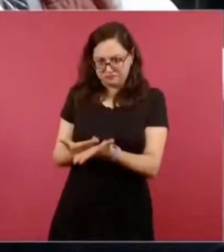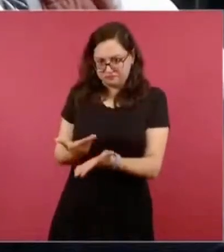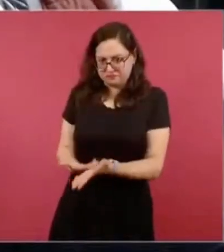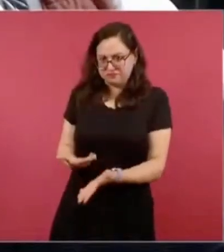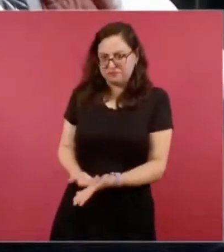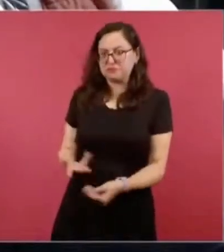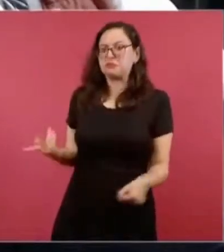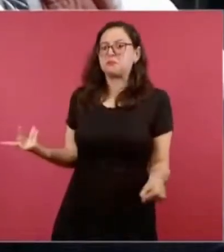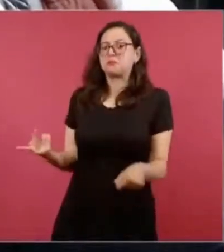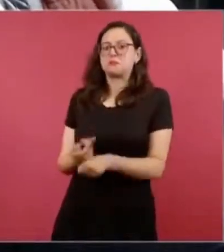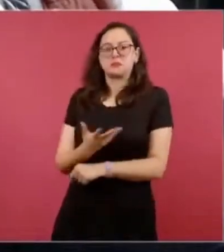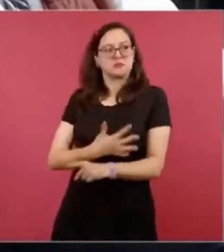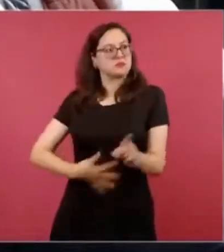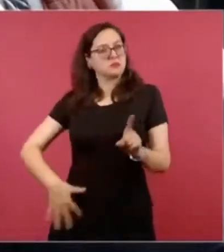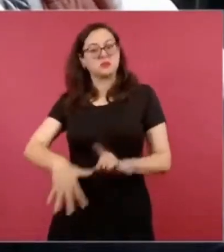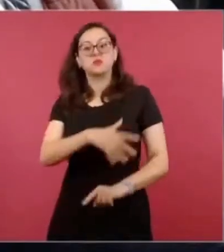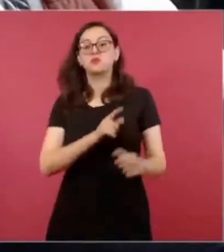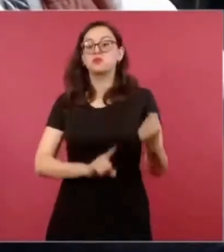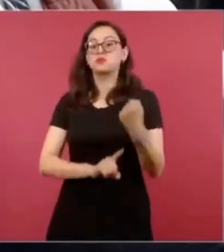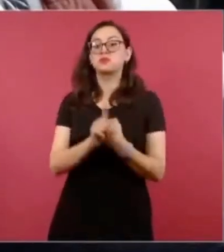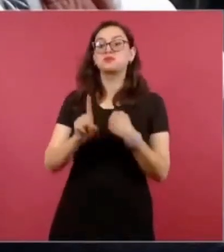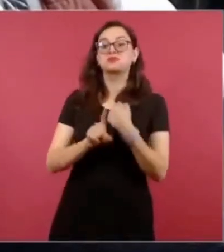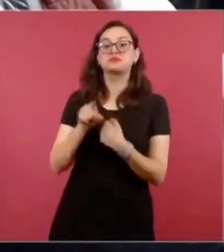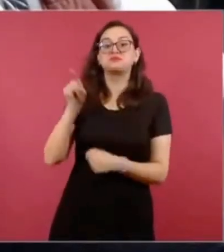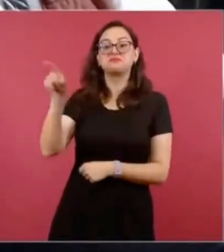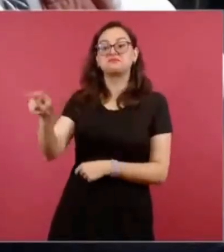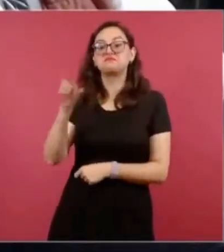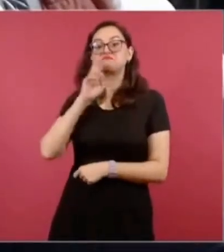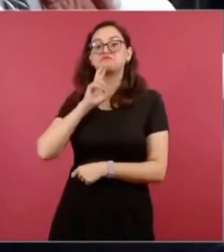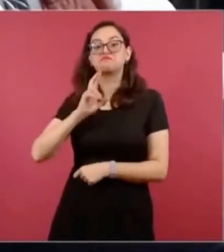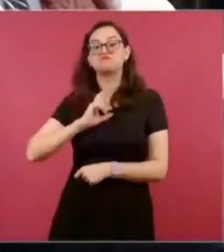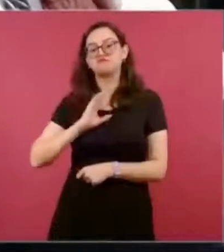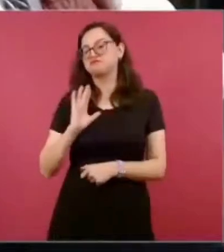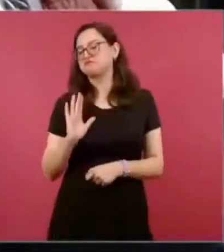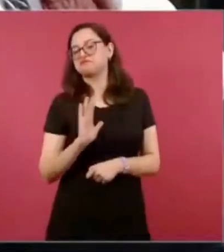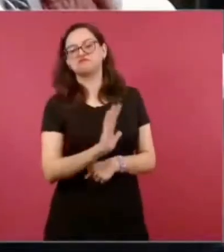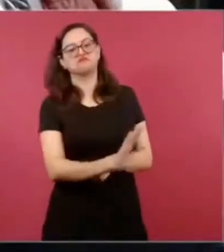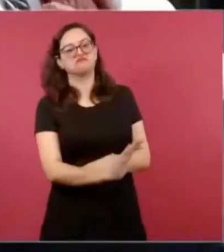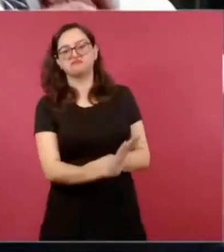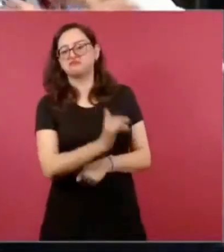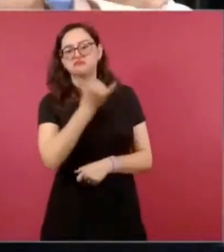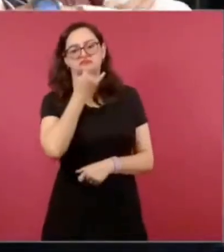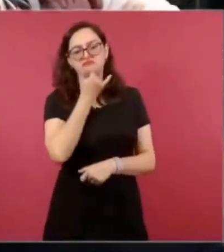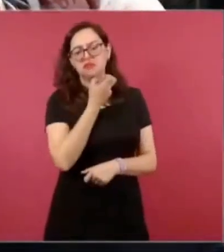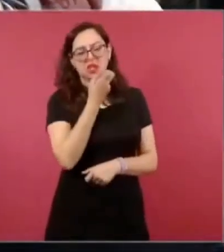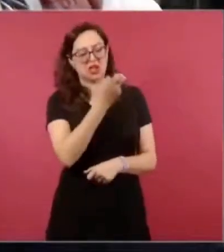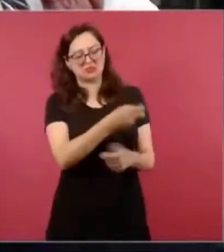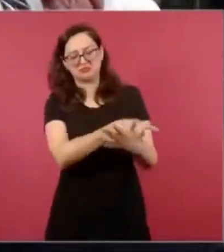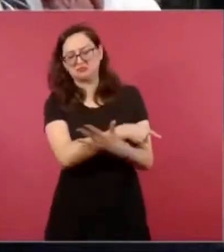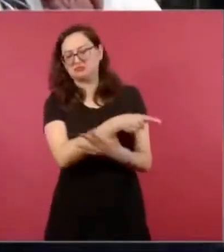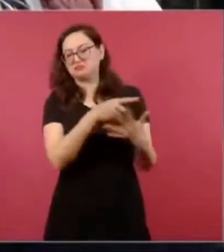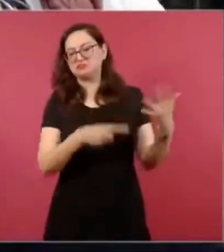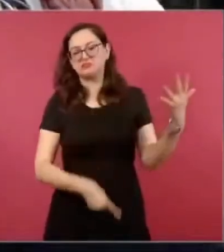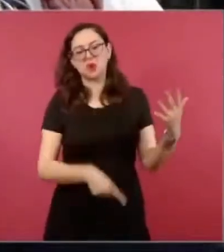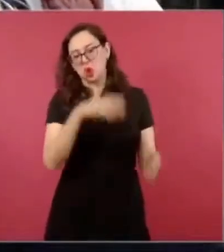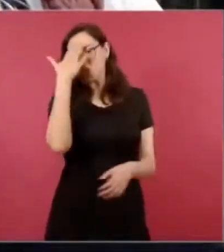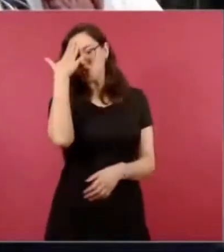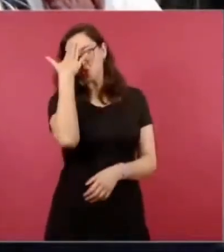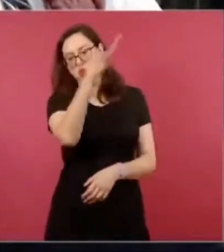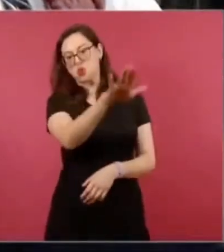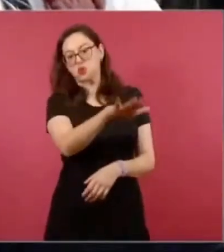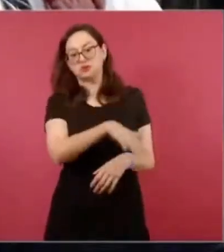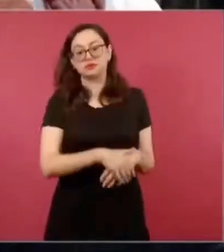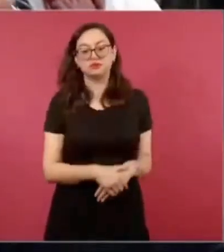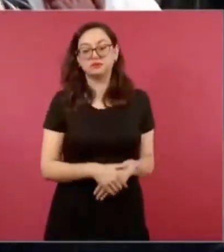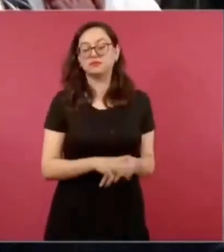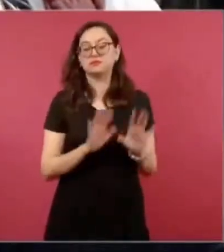plantearle este panorama, y él me contestó que él pues no tiene conocimiento de esta circunstancia porque eso